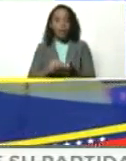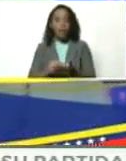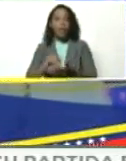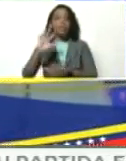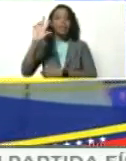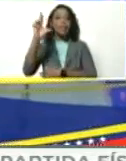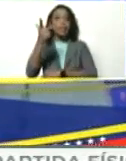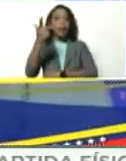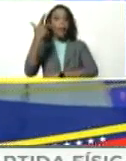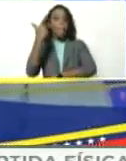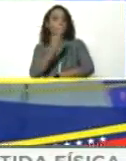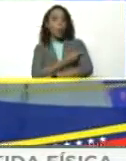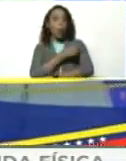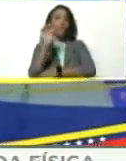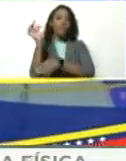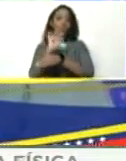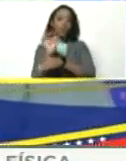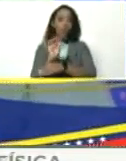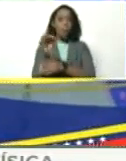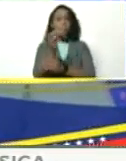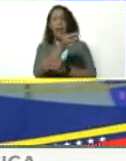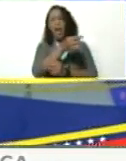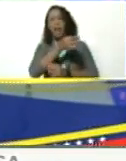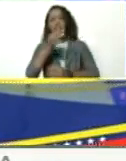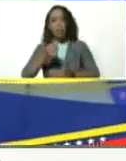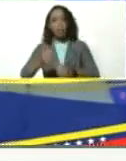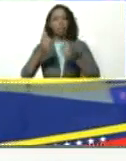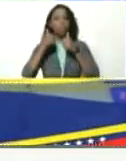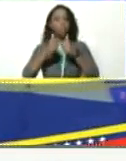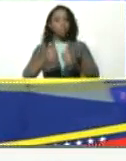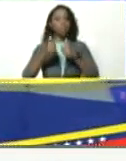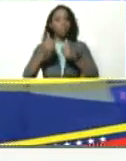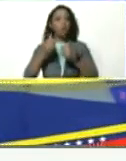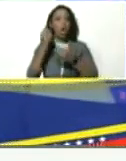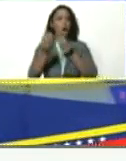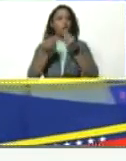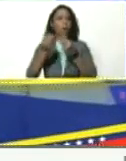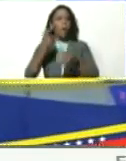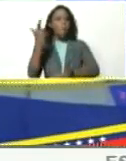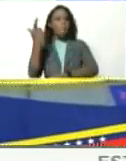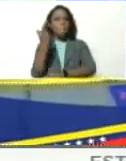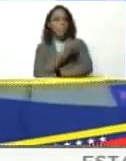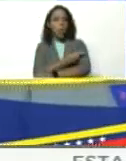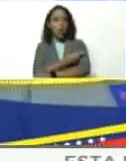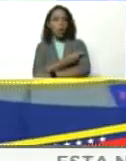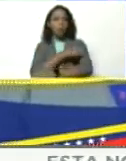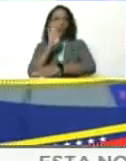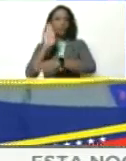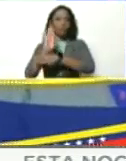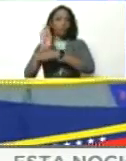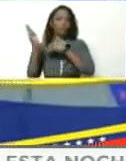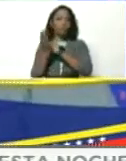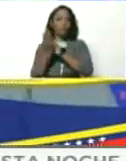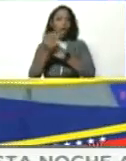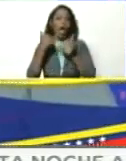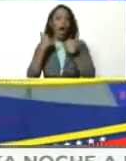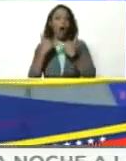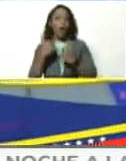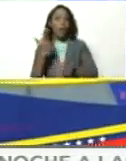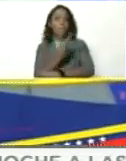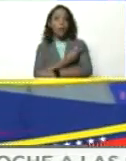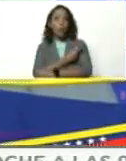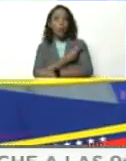Ha funcionado muy bien como vacuna de prevención y ahora de refuerzo la